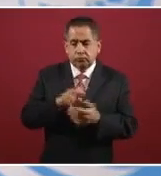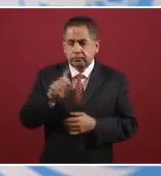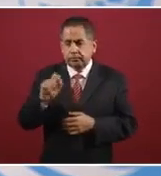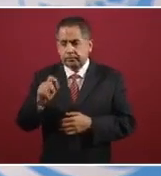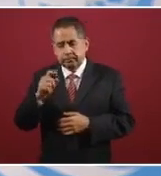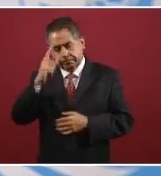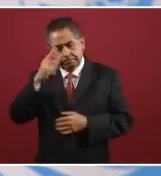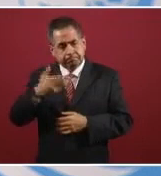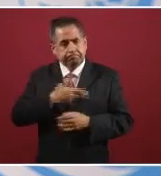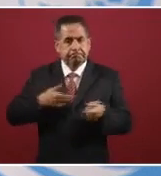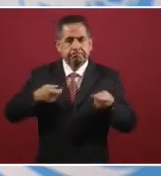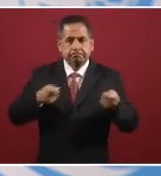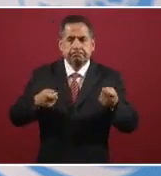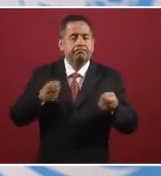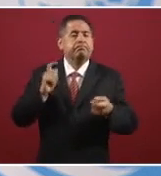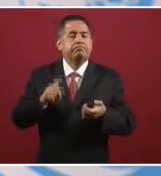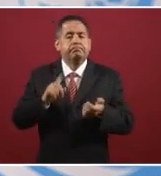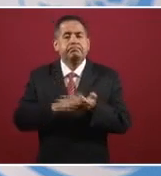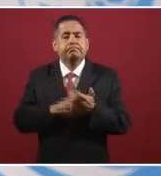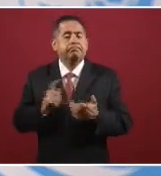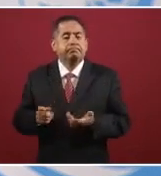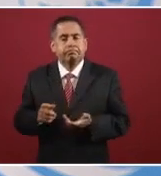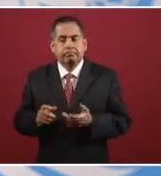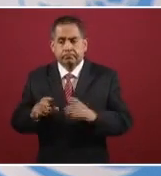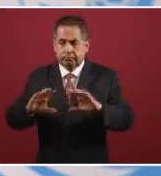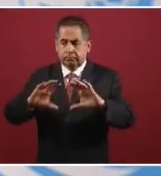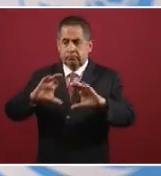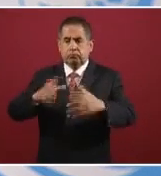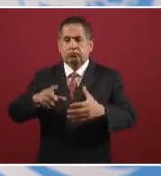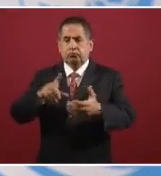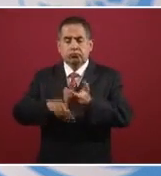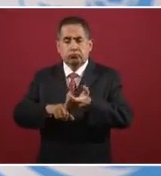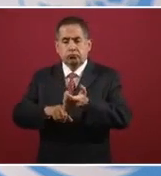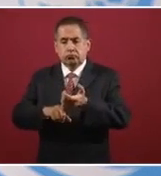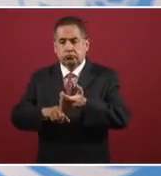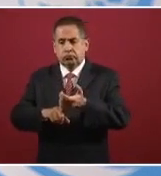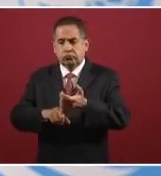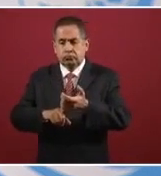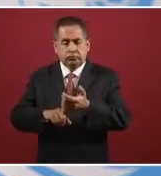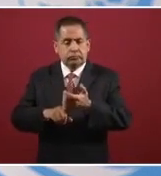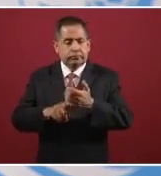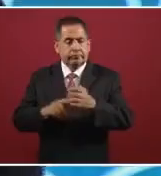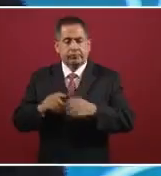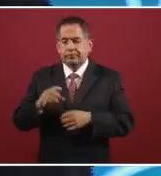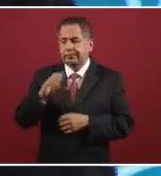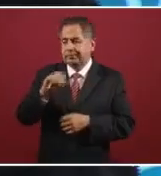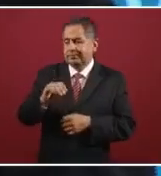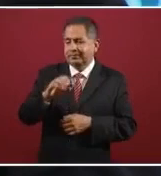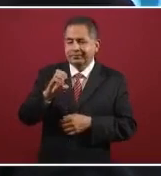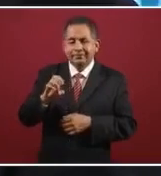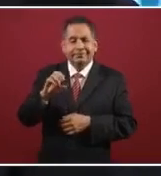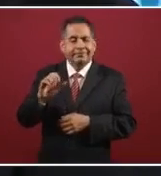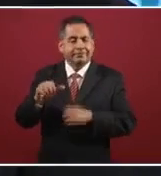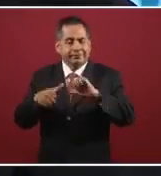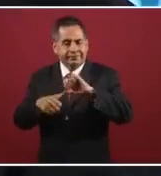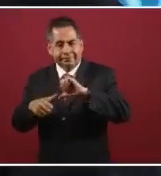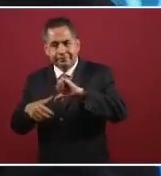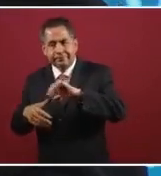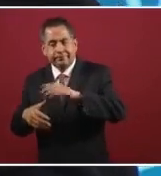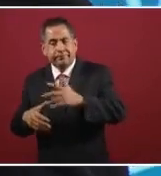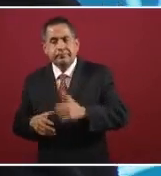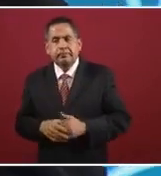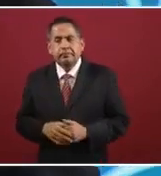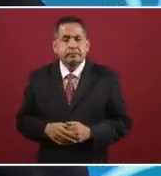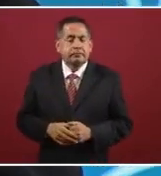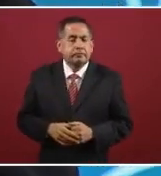tempore de la Comunidad de Estados Latinoamericanos y Caribeños. Y nos